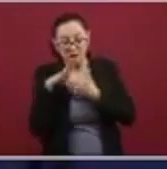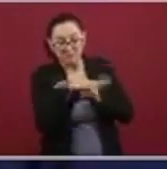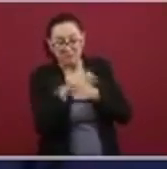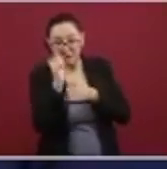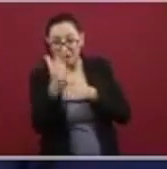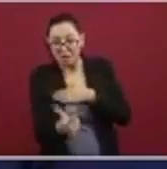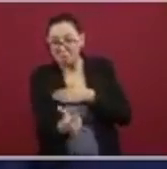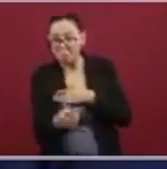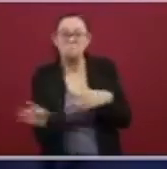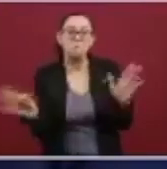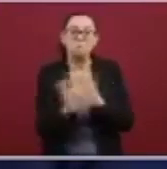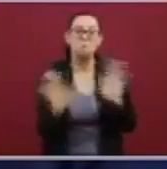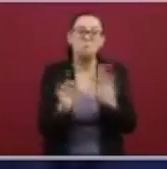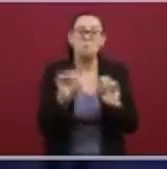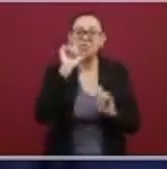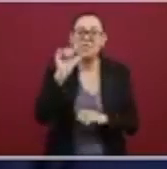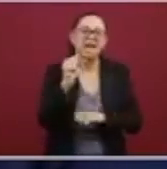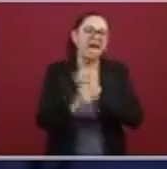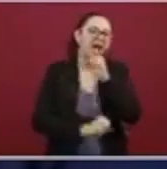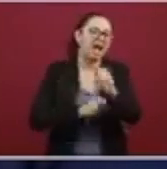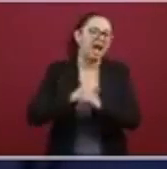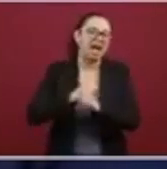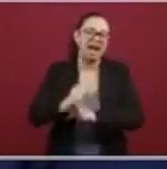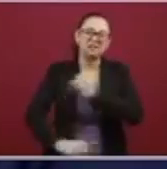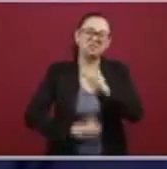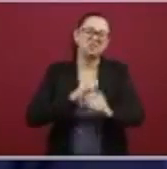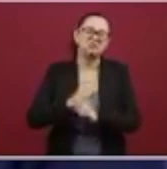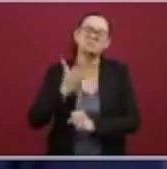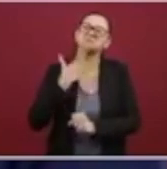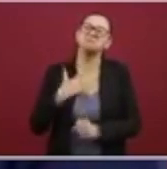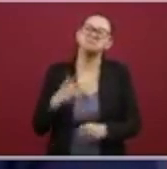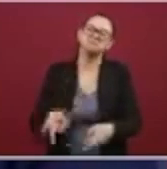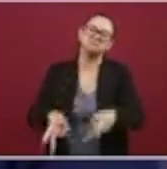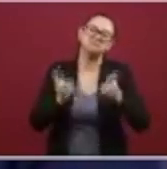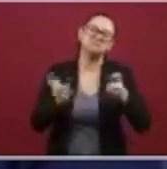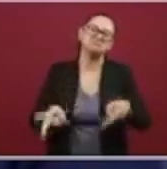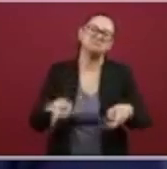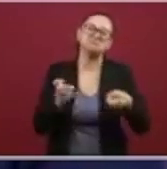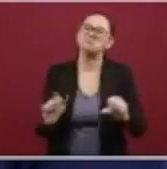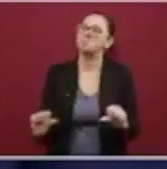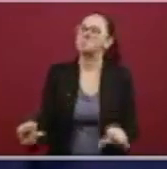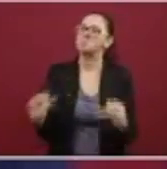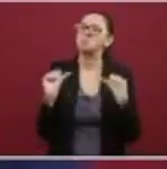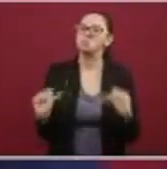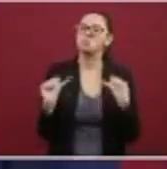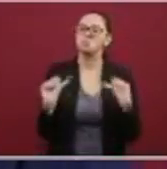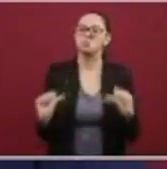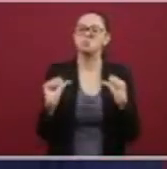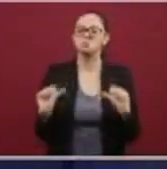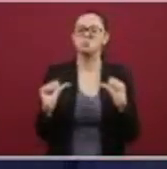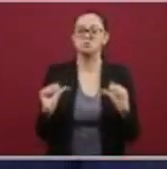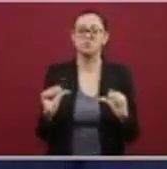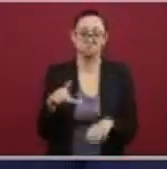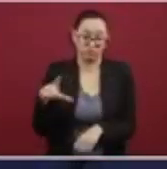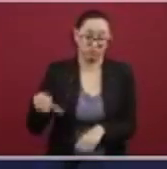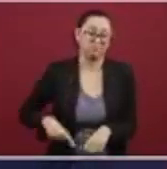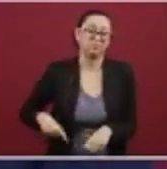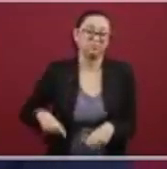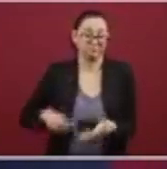Llevaban años robándose la gasolina. Y ellos eran